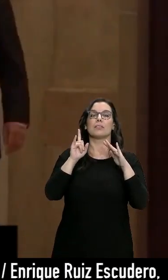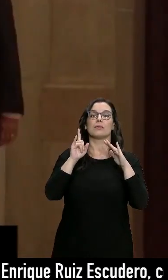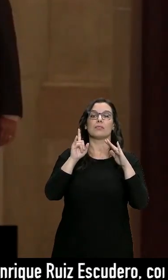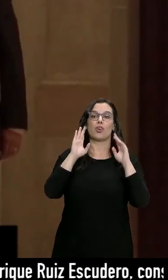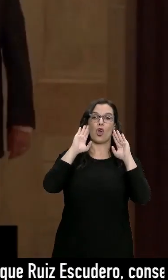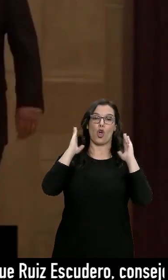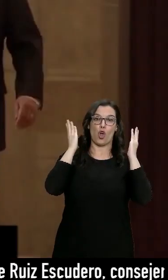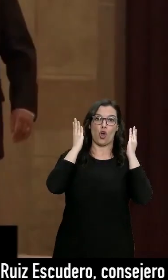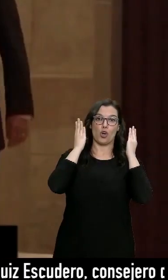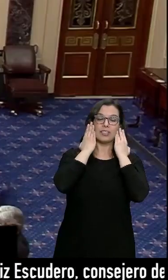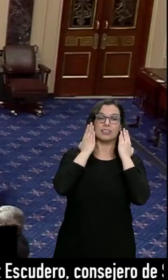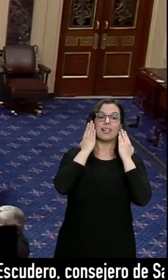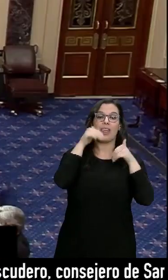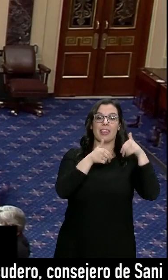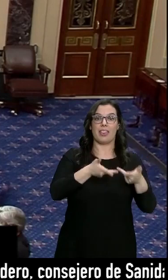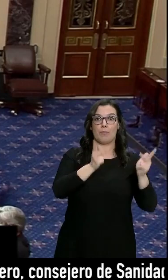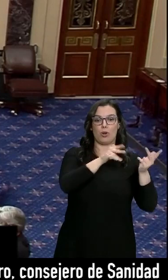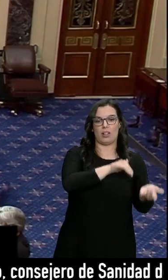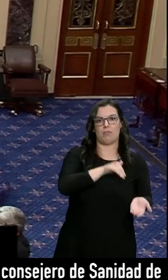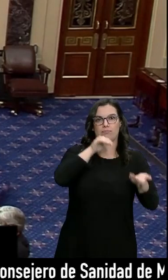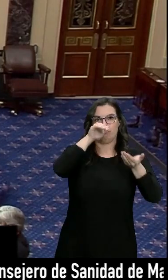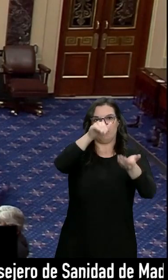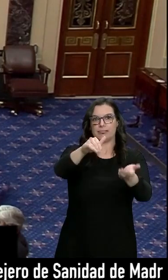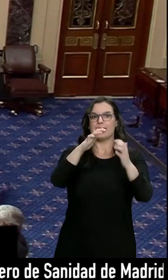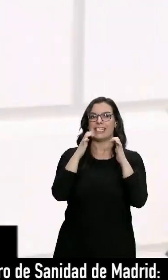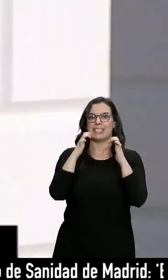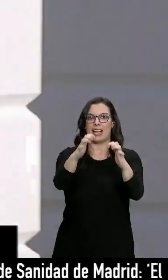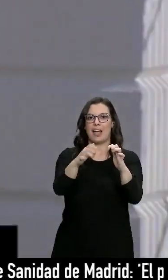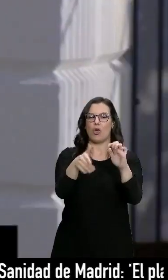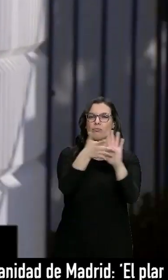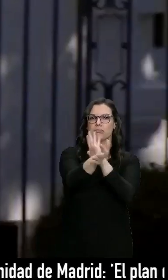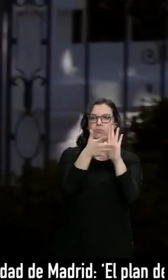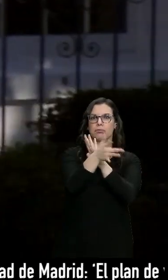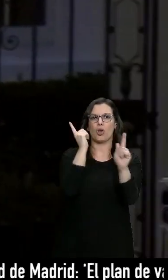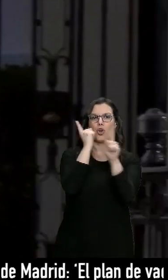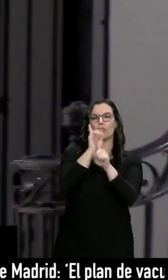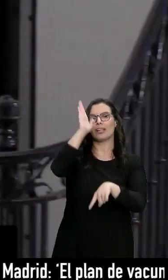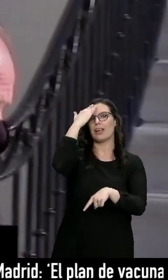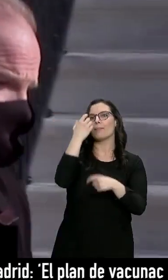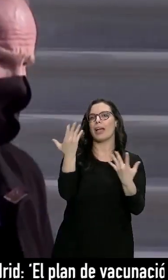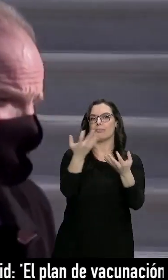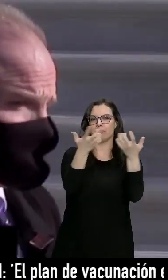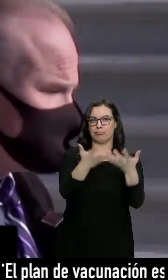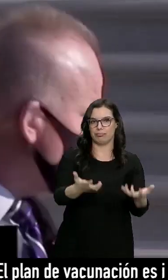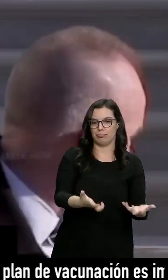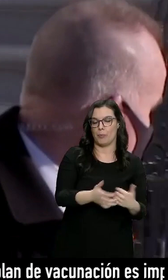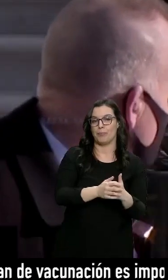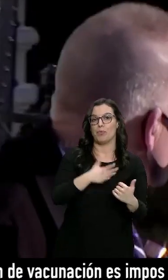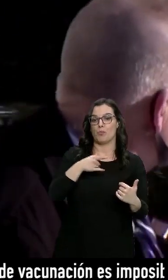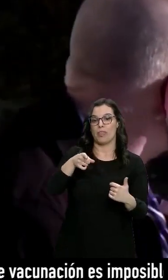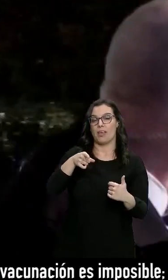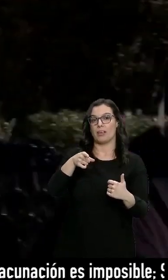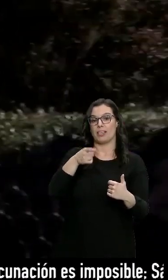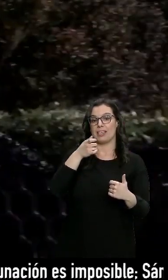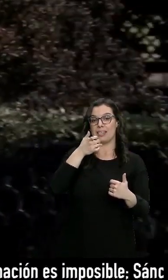al Senado las acusaciones contra el expresidente estadounidense. Trump podría ser inhabilitado para el futuro,